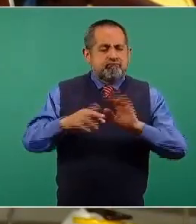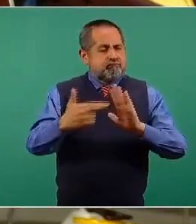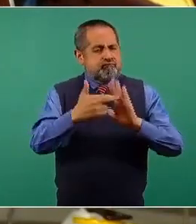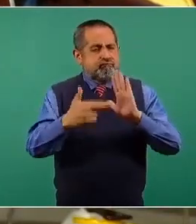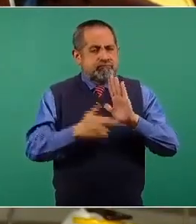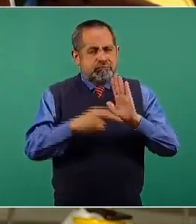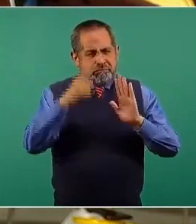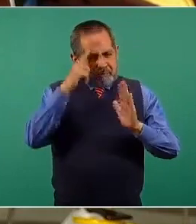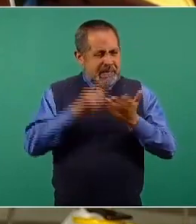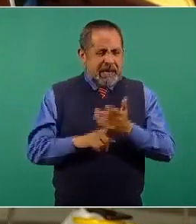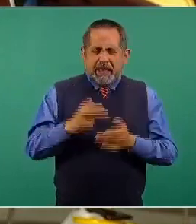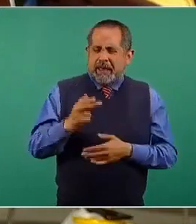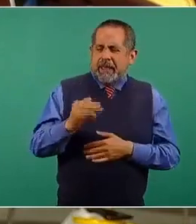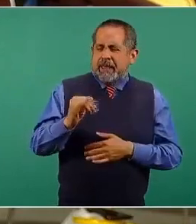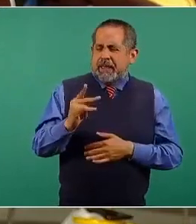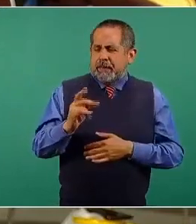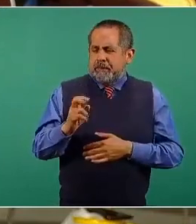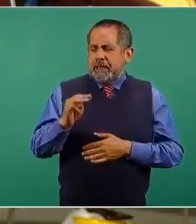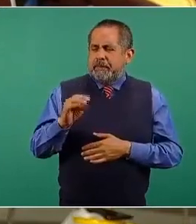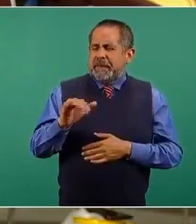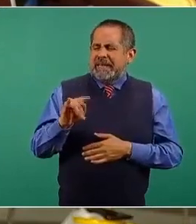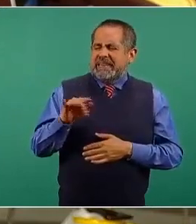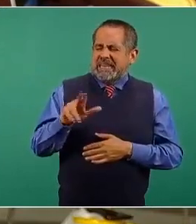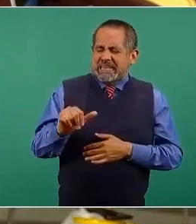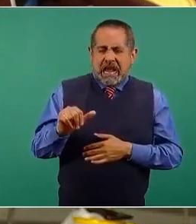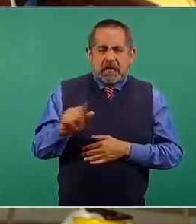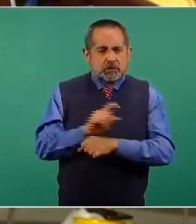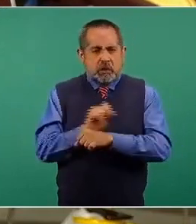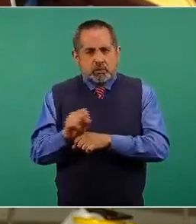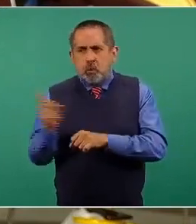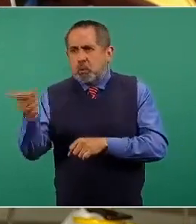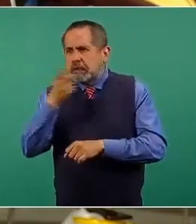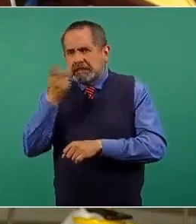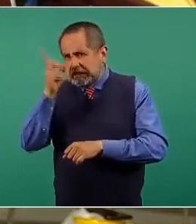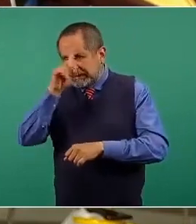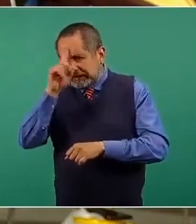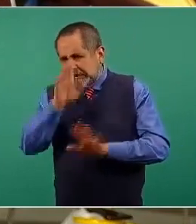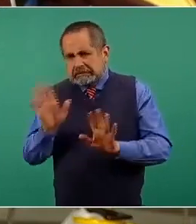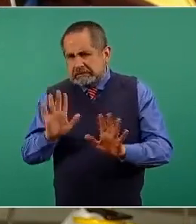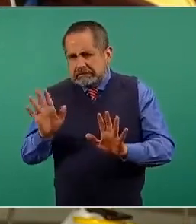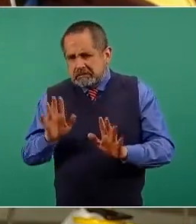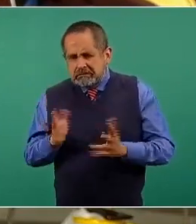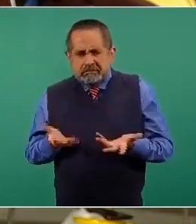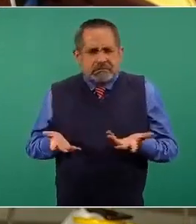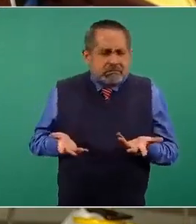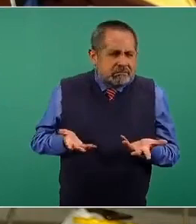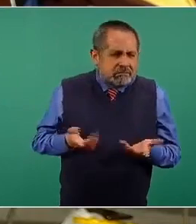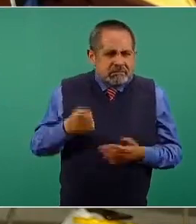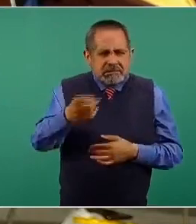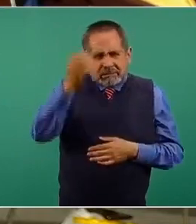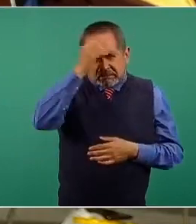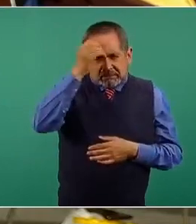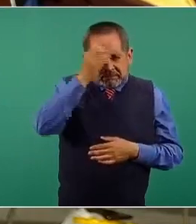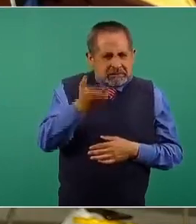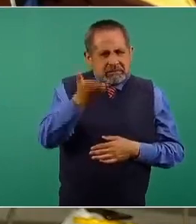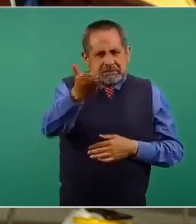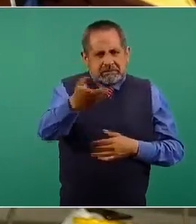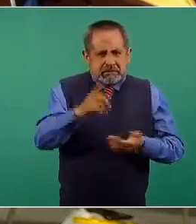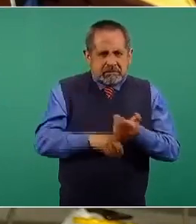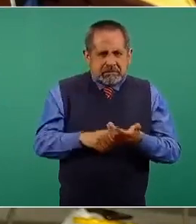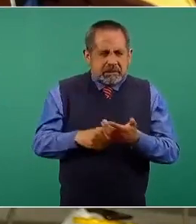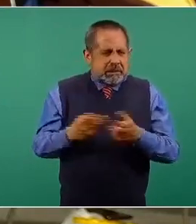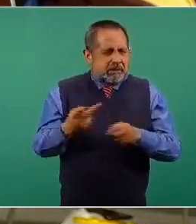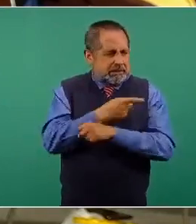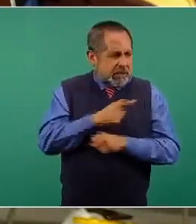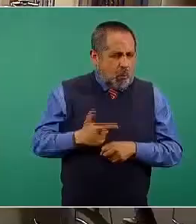uso de ivermectina en casos leves, a pesar de que ustedes no lo recomiendan. ¿Cuál sería su postura ante